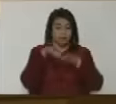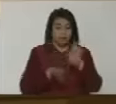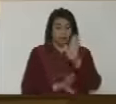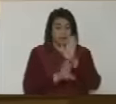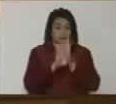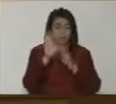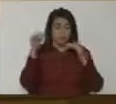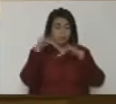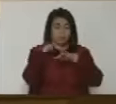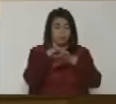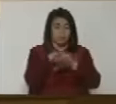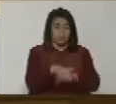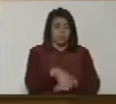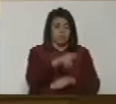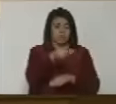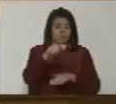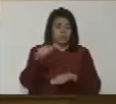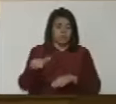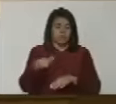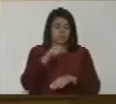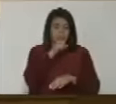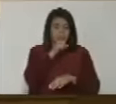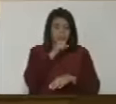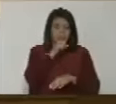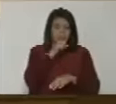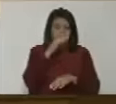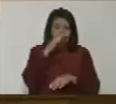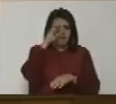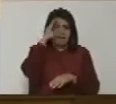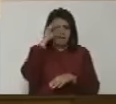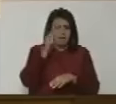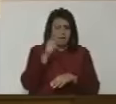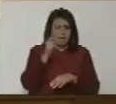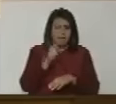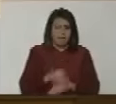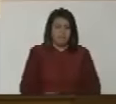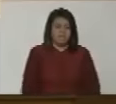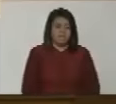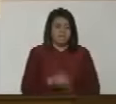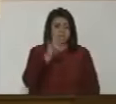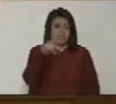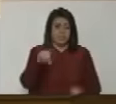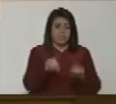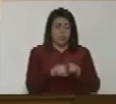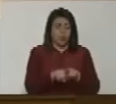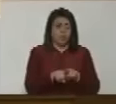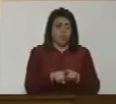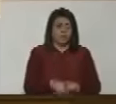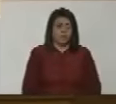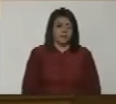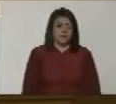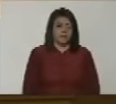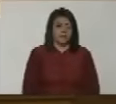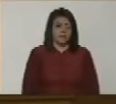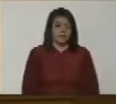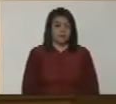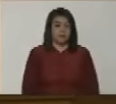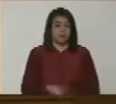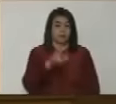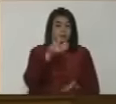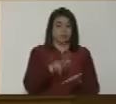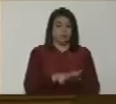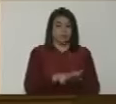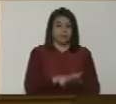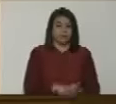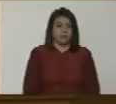Desarrollo Integral de las Personas Adultas Mayores, así como también la